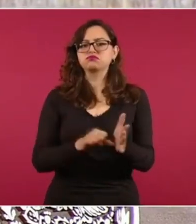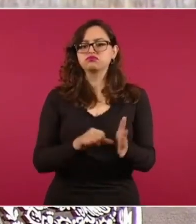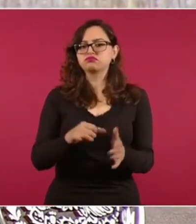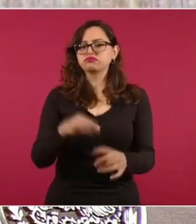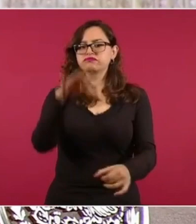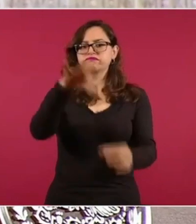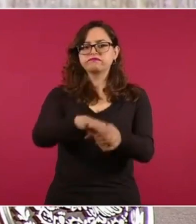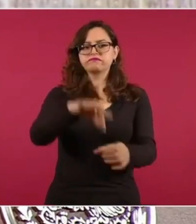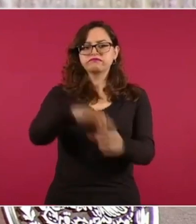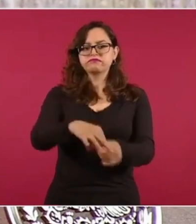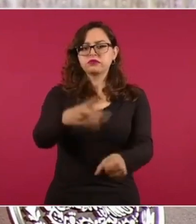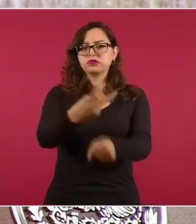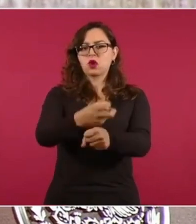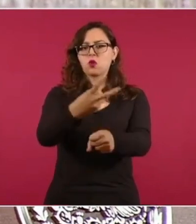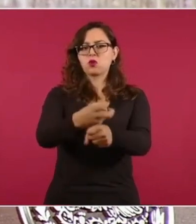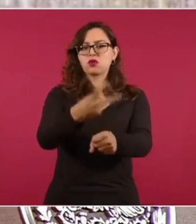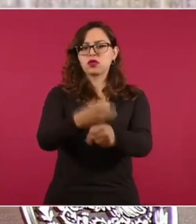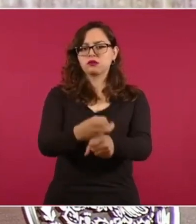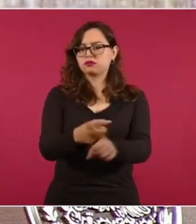Ya se decide.